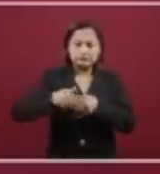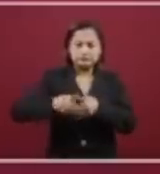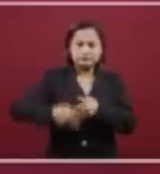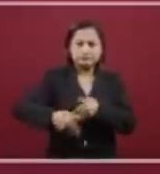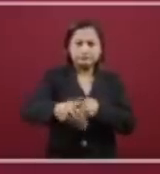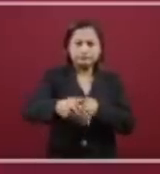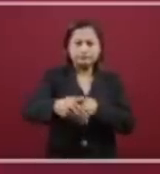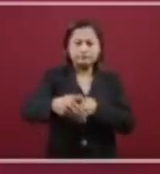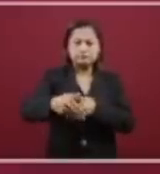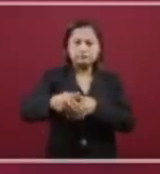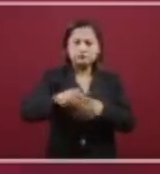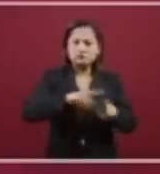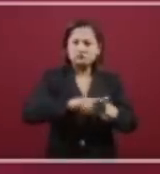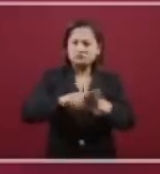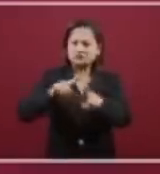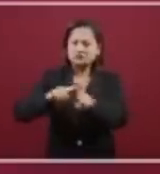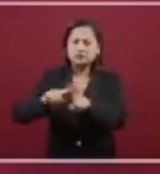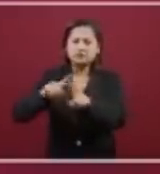proyectos